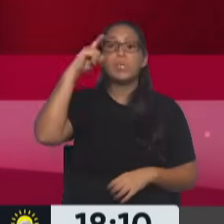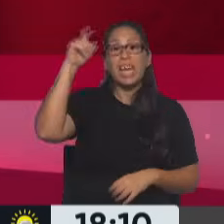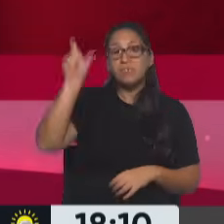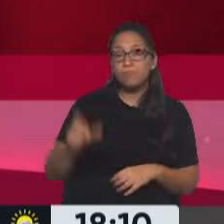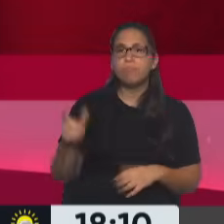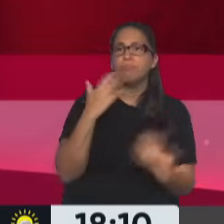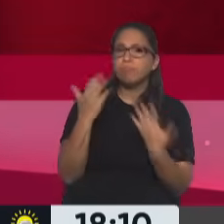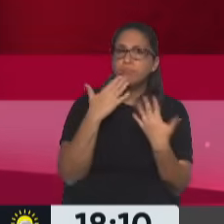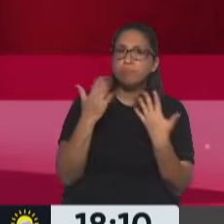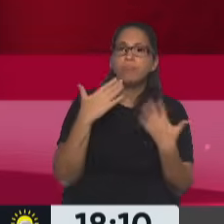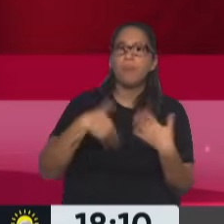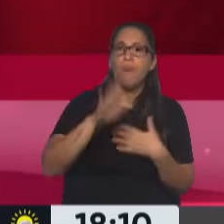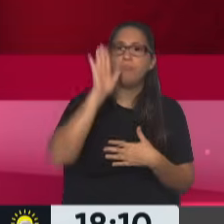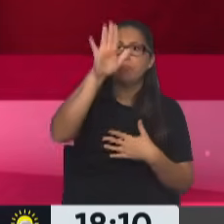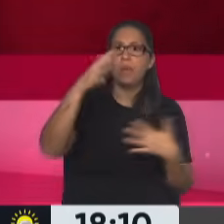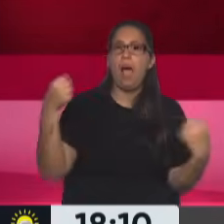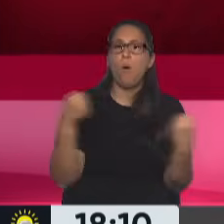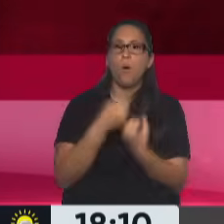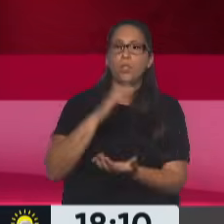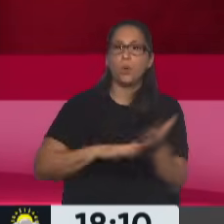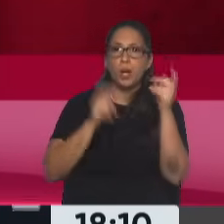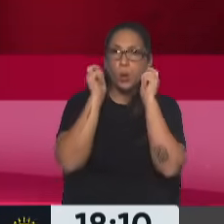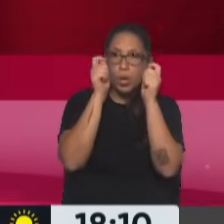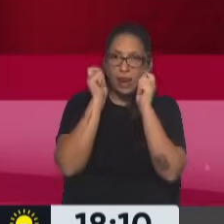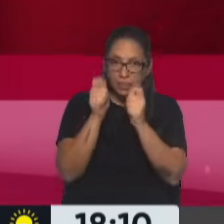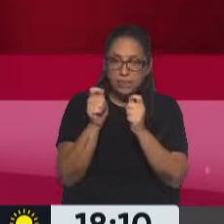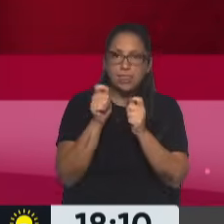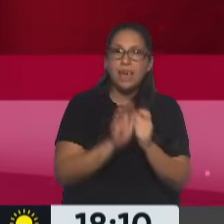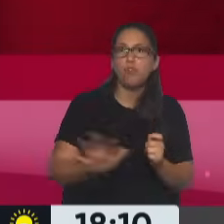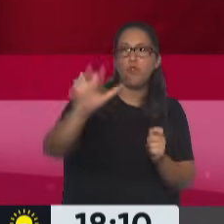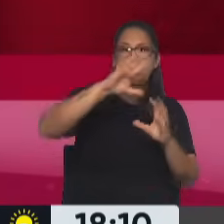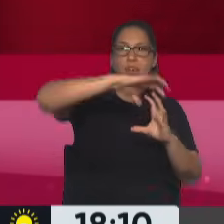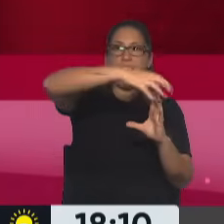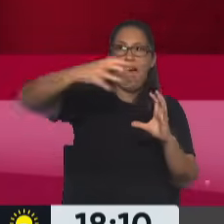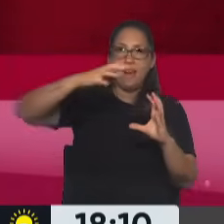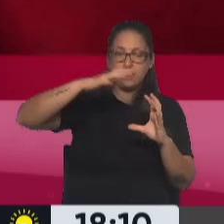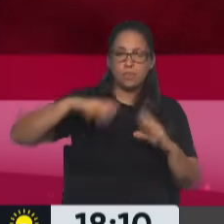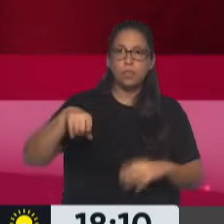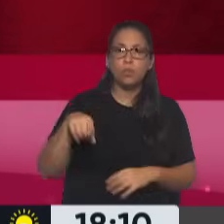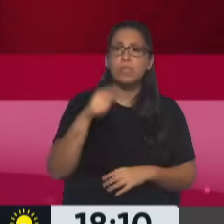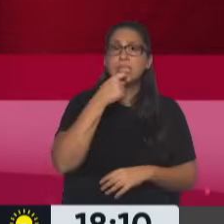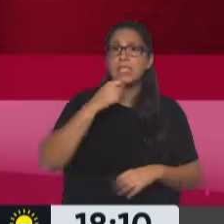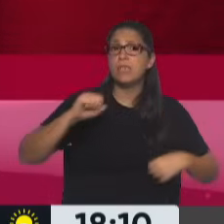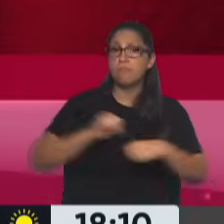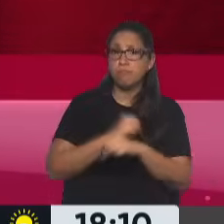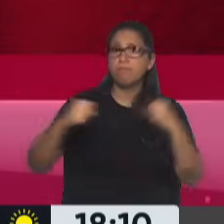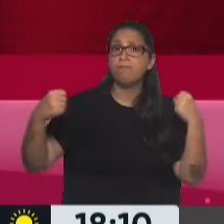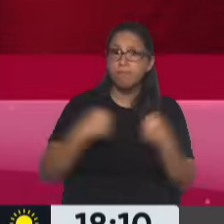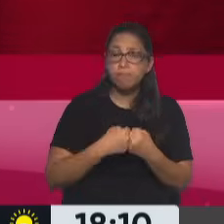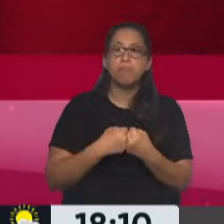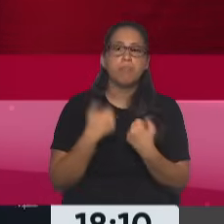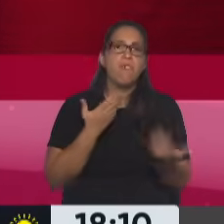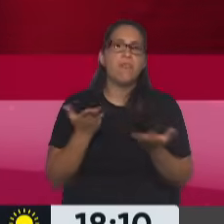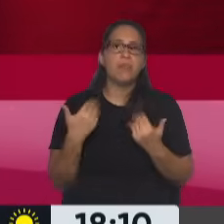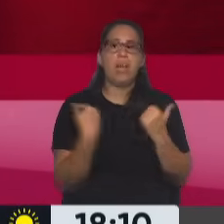marco para un futuro acuerdo con respecto a Groenlandia y de hecho a toda la región ártica. Esta solución, de concretarse, será muy beneficiosa para